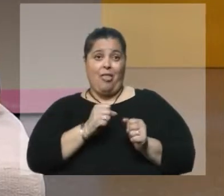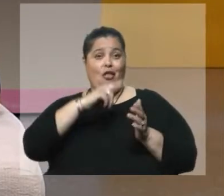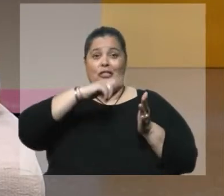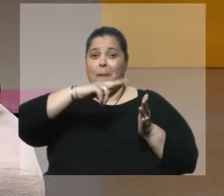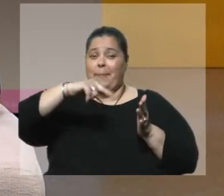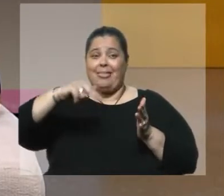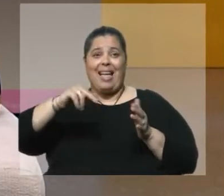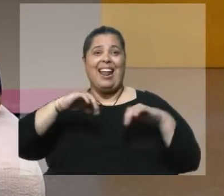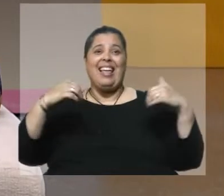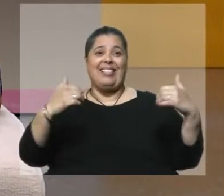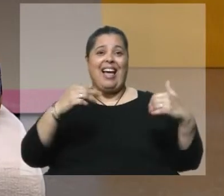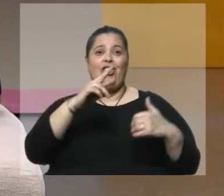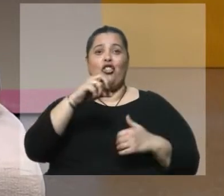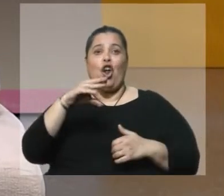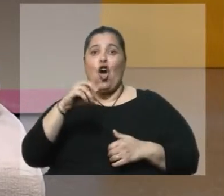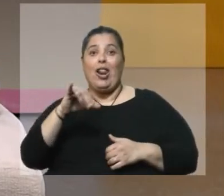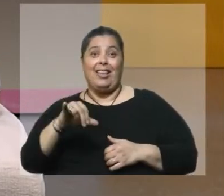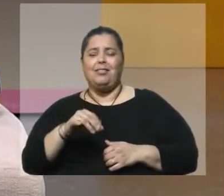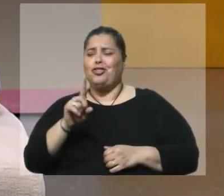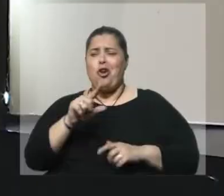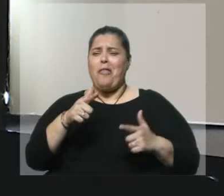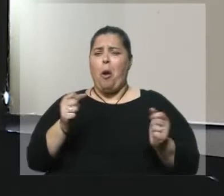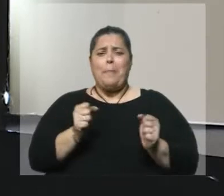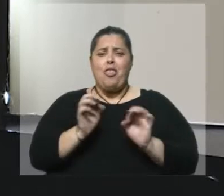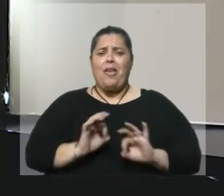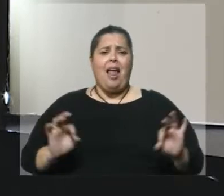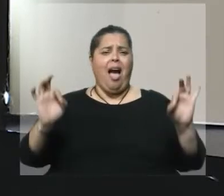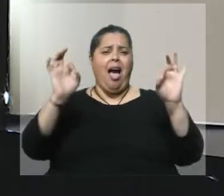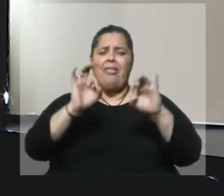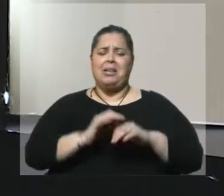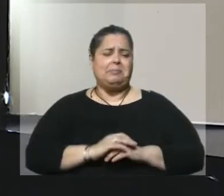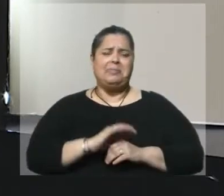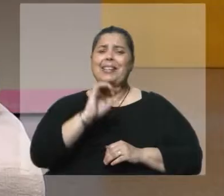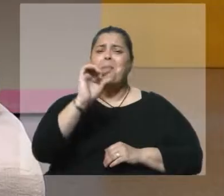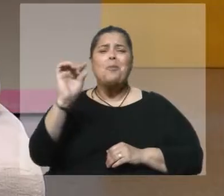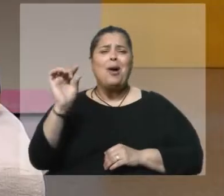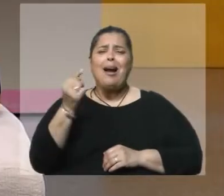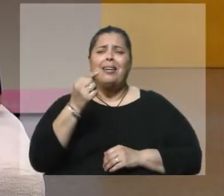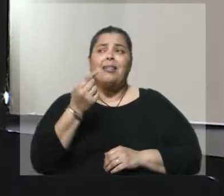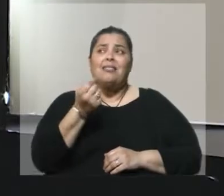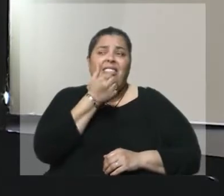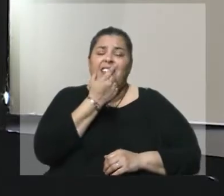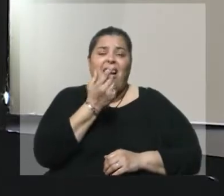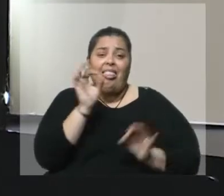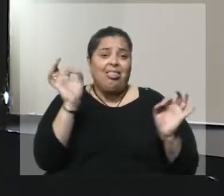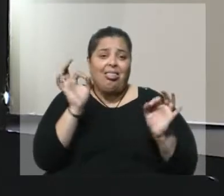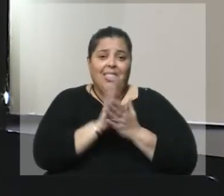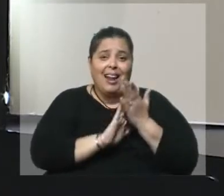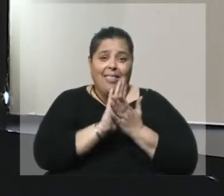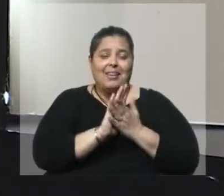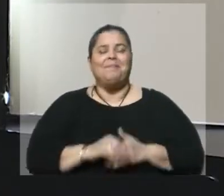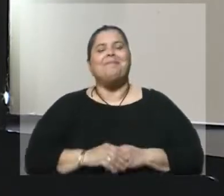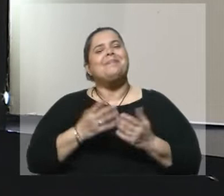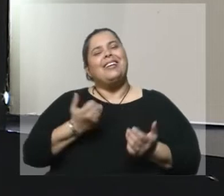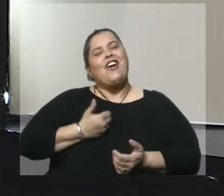Luis Trócoli? No tengo miedo de nada. Ajá. Sí. ¿De nada, en serio? De muy pocas, de nada, te diría. Bueno, contame tu